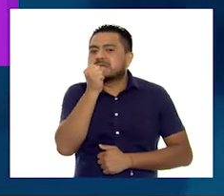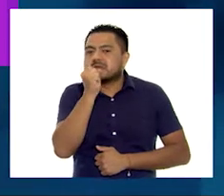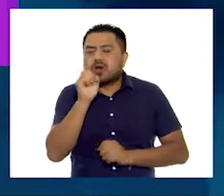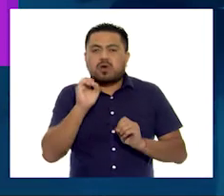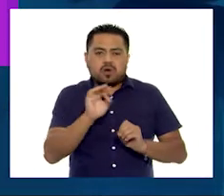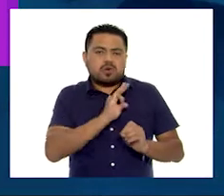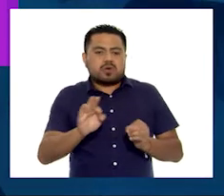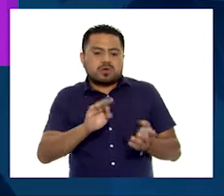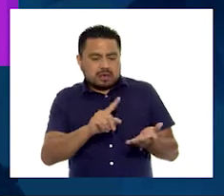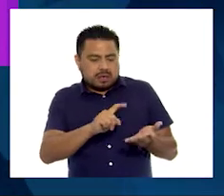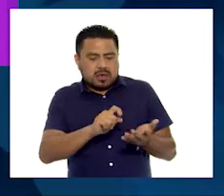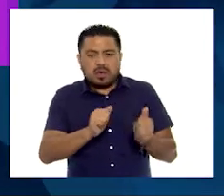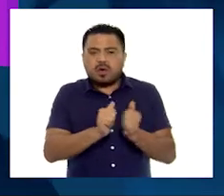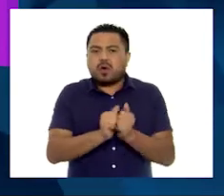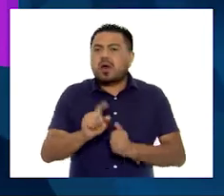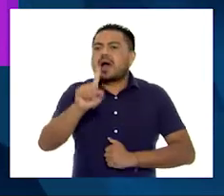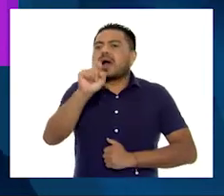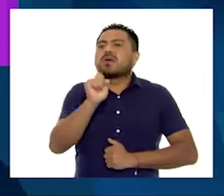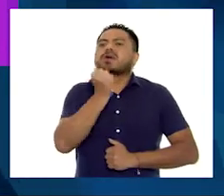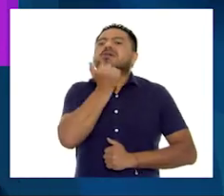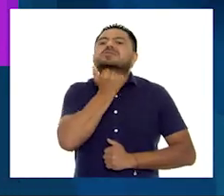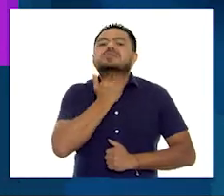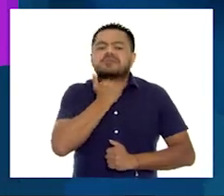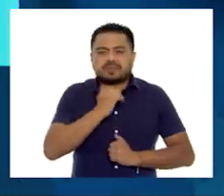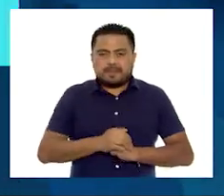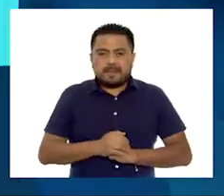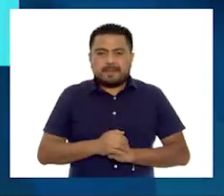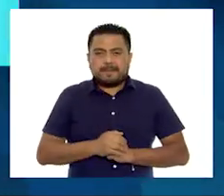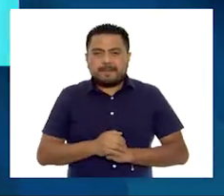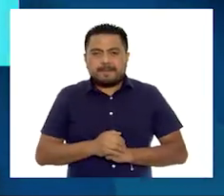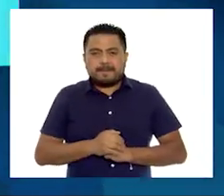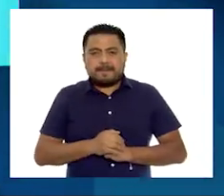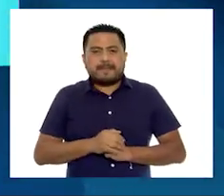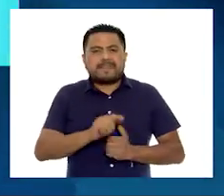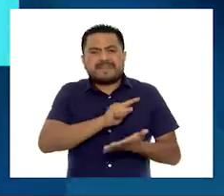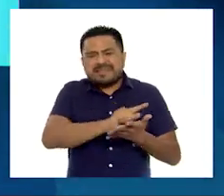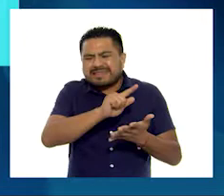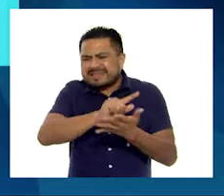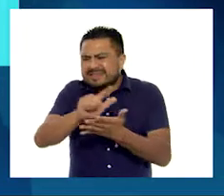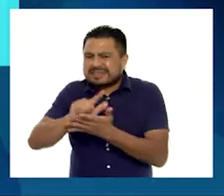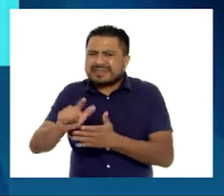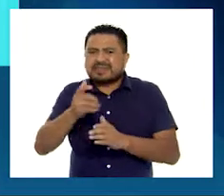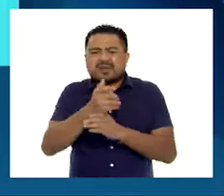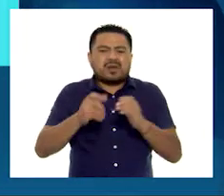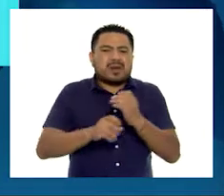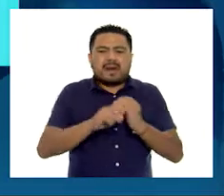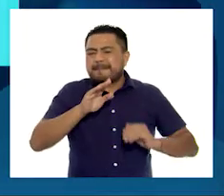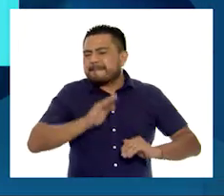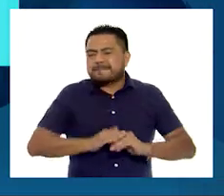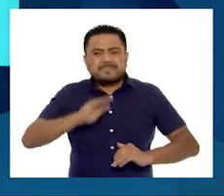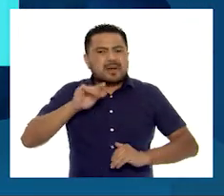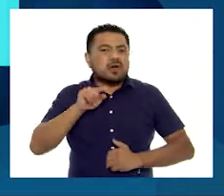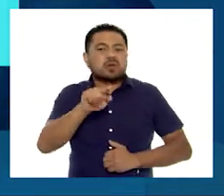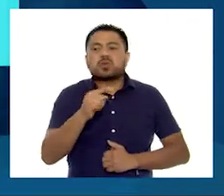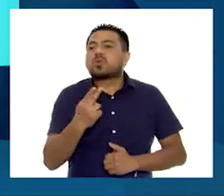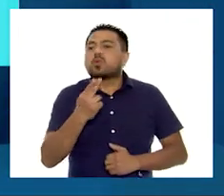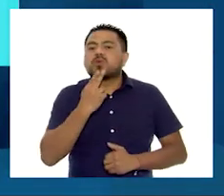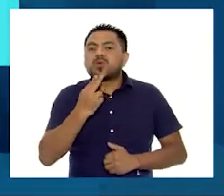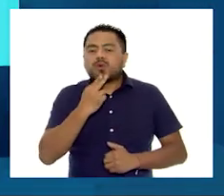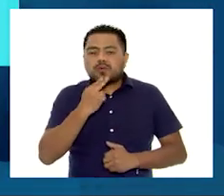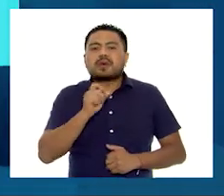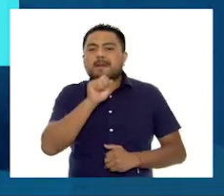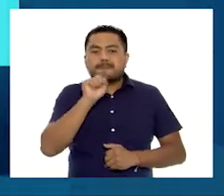o aplica desinfectante a base de agua y alcohol de cinta instala superficies de los objetos que más utilizan